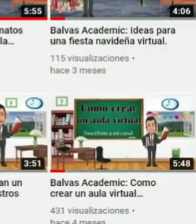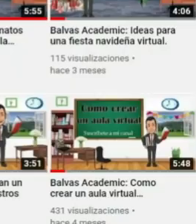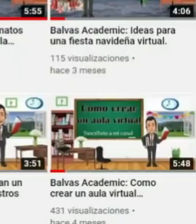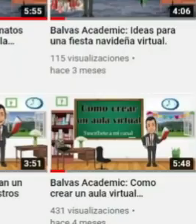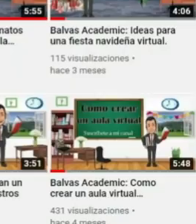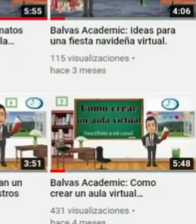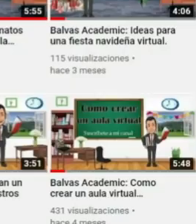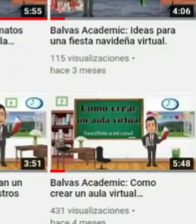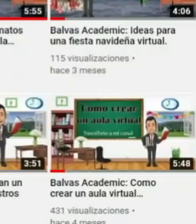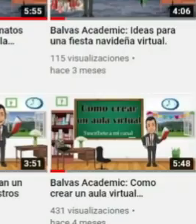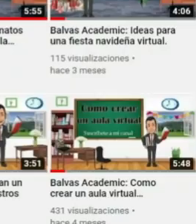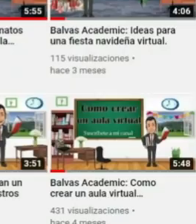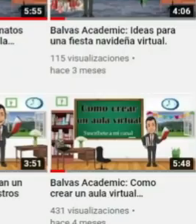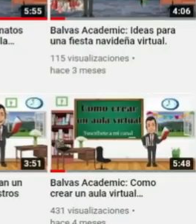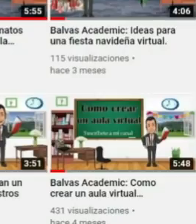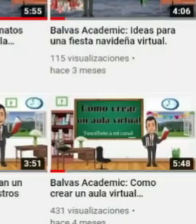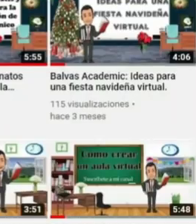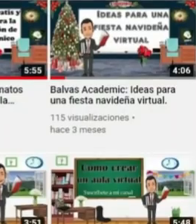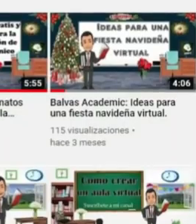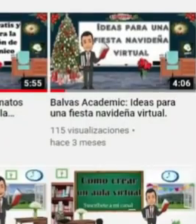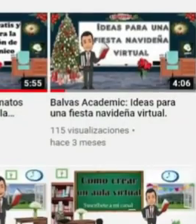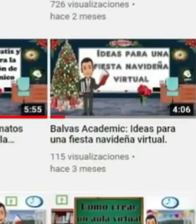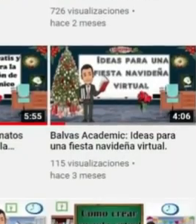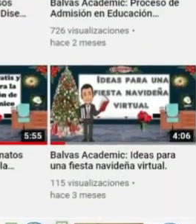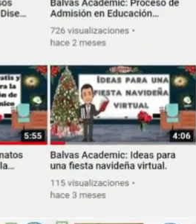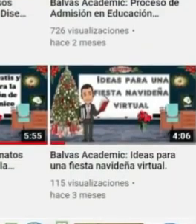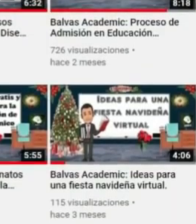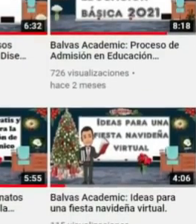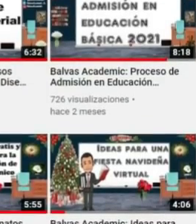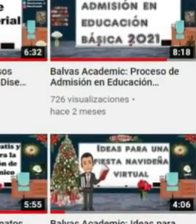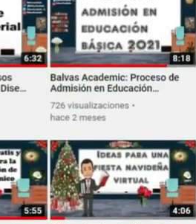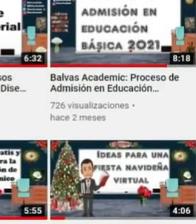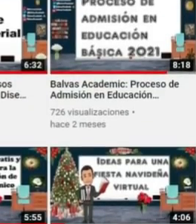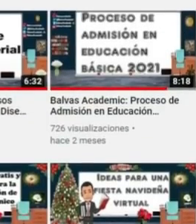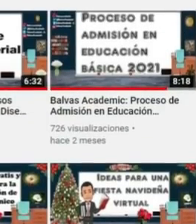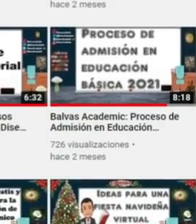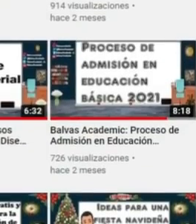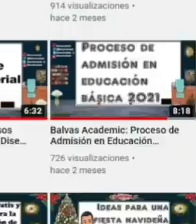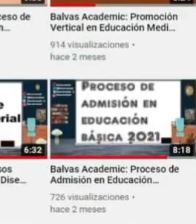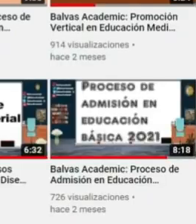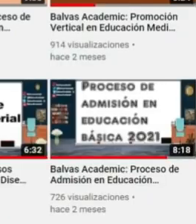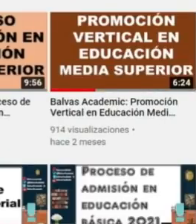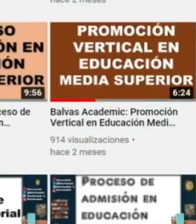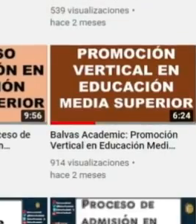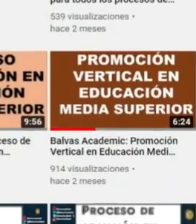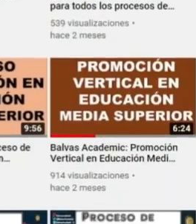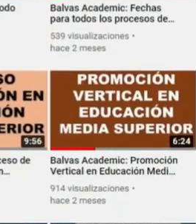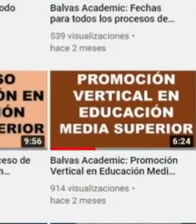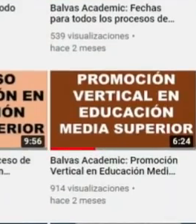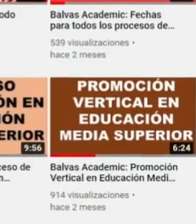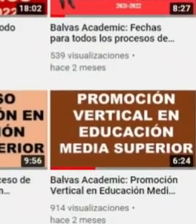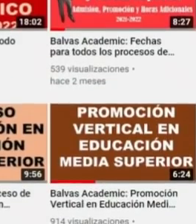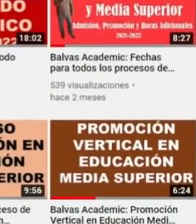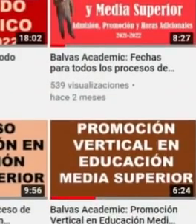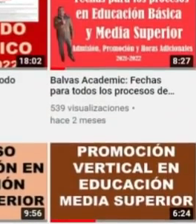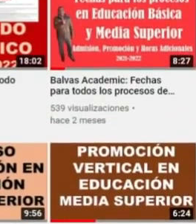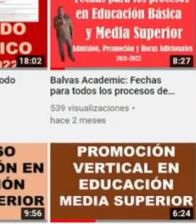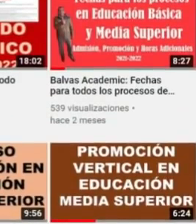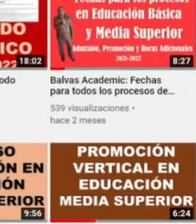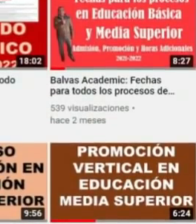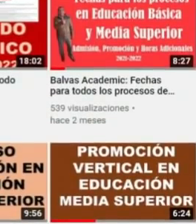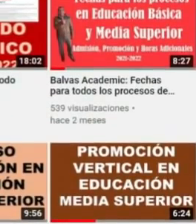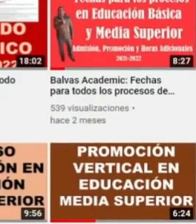mis redes sociales. Me encuentras como Balbaza Academic en Twitter, en Instagram y, claro, en